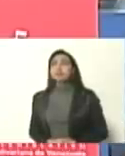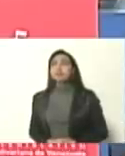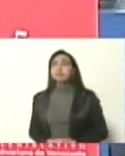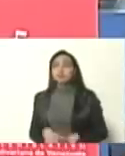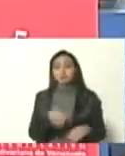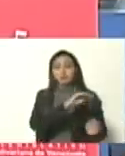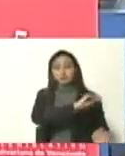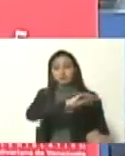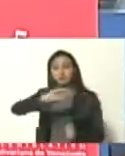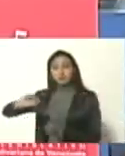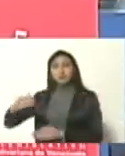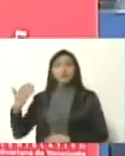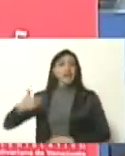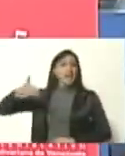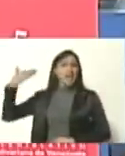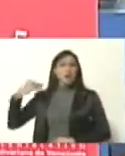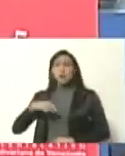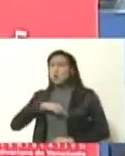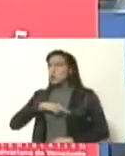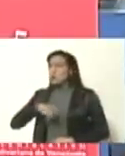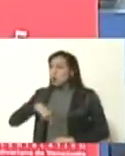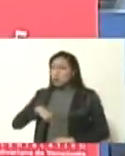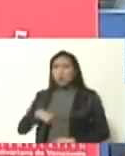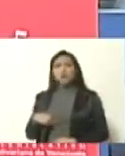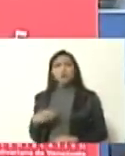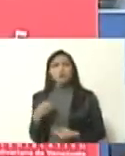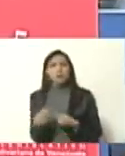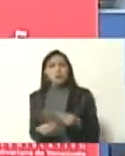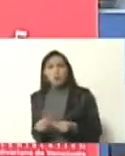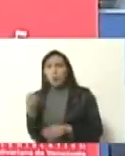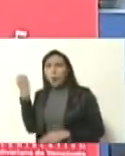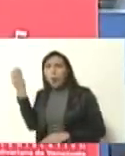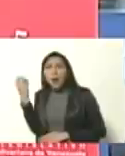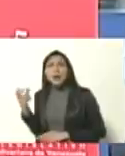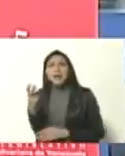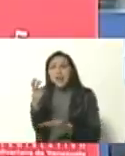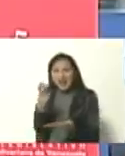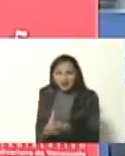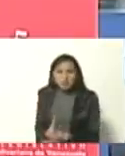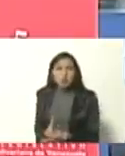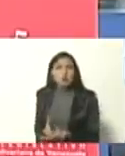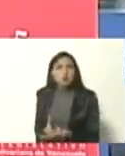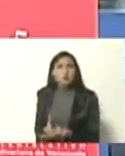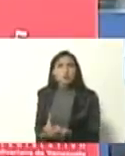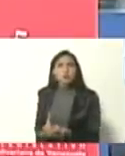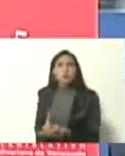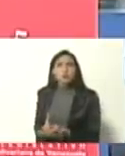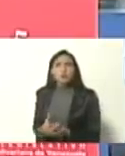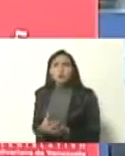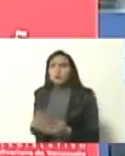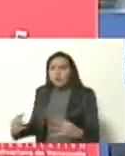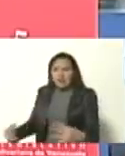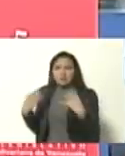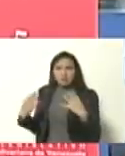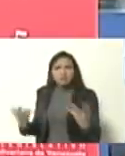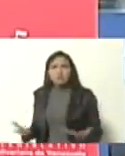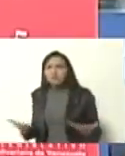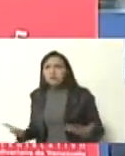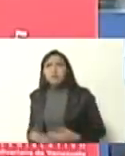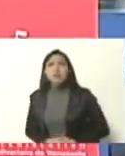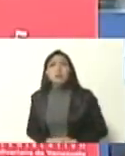algunos días nosotros expusimos ante los medios de comunicación que se había